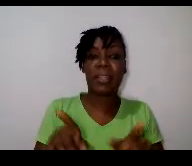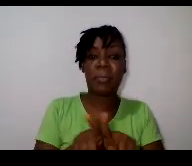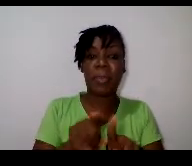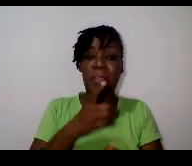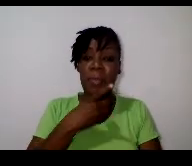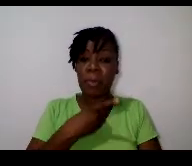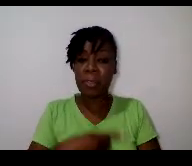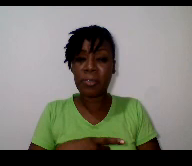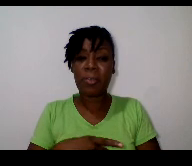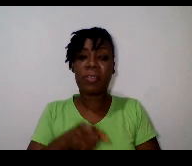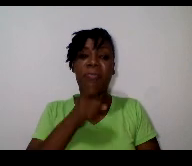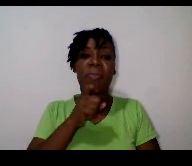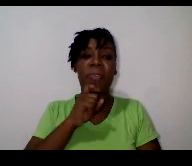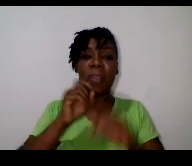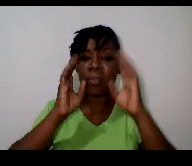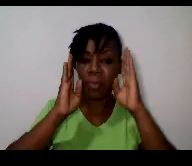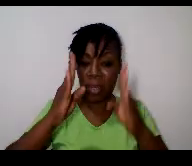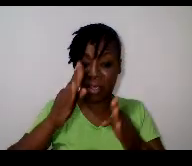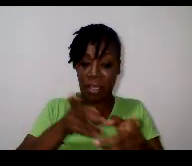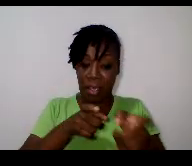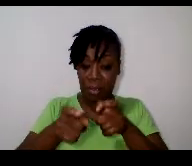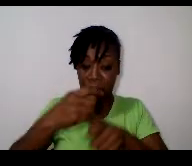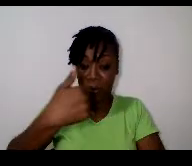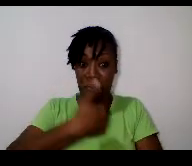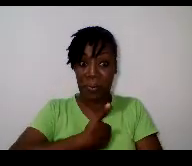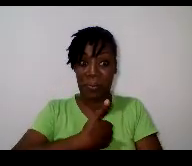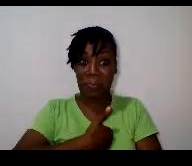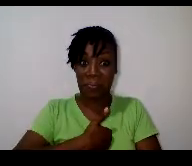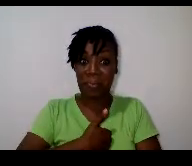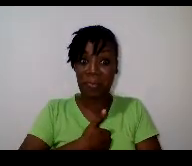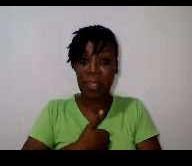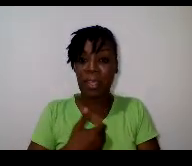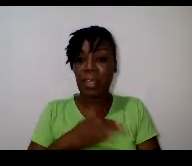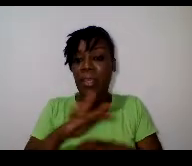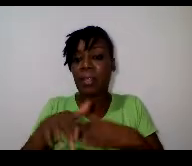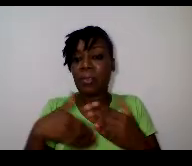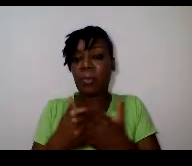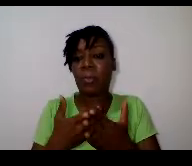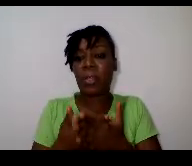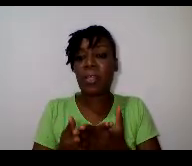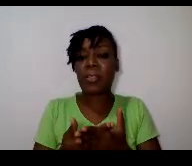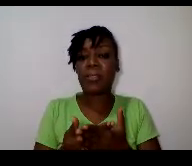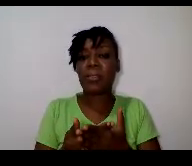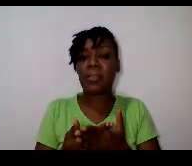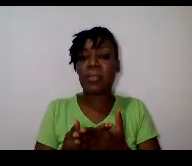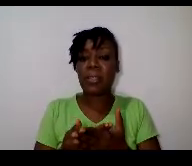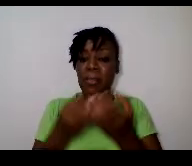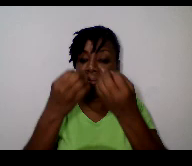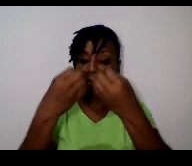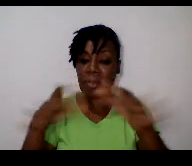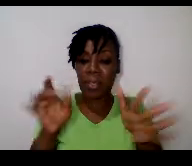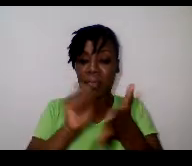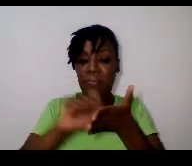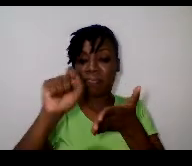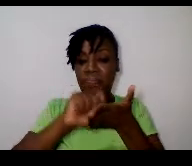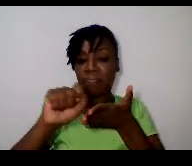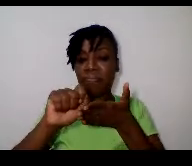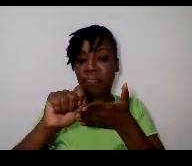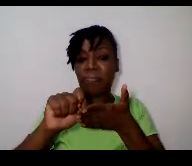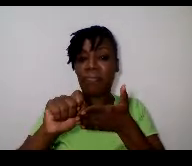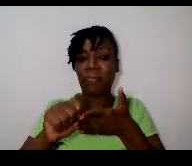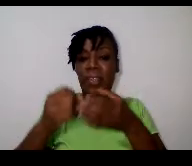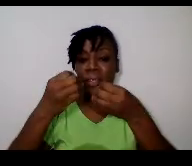Hay muchas investigaciones que hacen relación entre todas estas dificultades y la exposición a